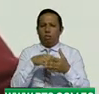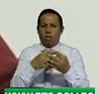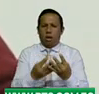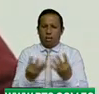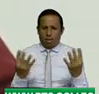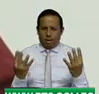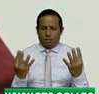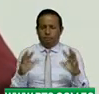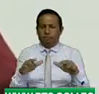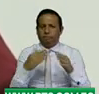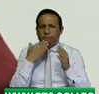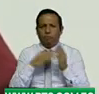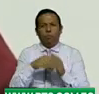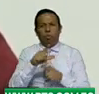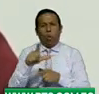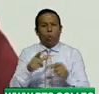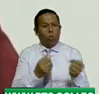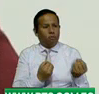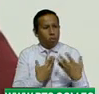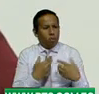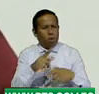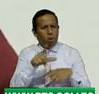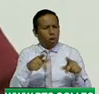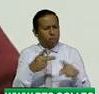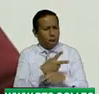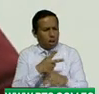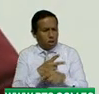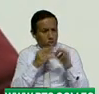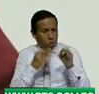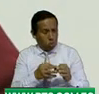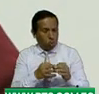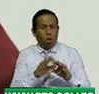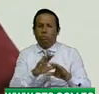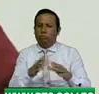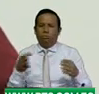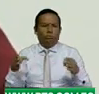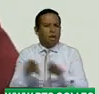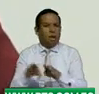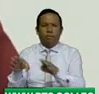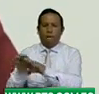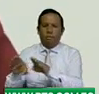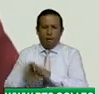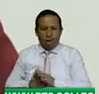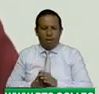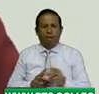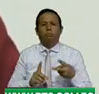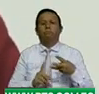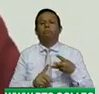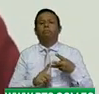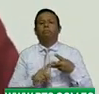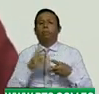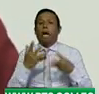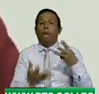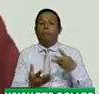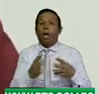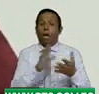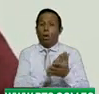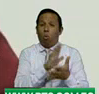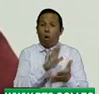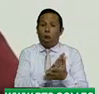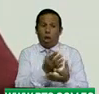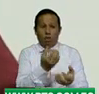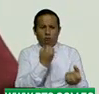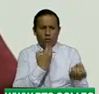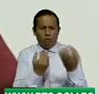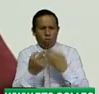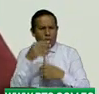de peligro declaradas por el Ministerio del Interior. El tercero, reportes de actos delictivos de nuestra sala de